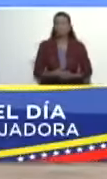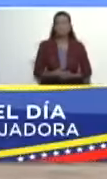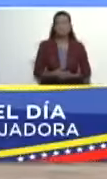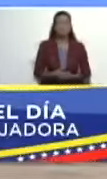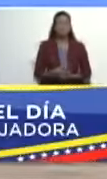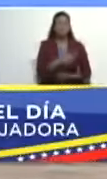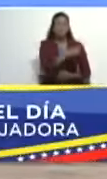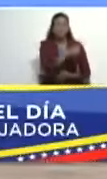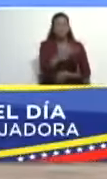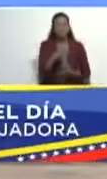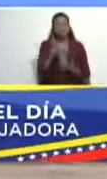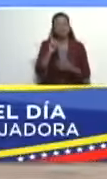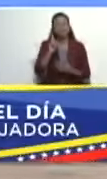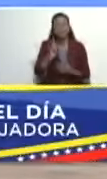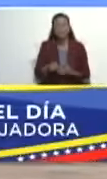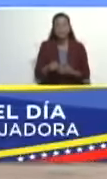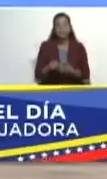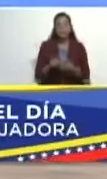Tuvimos,